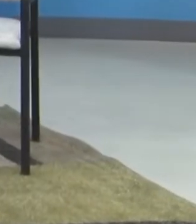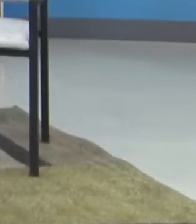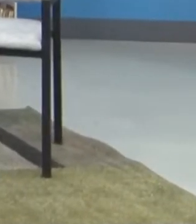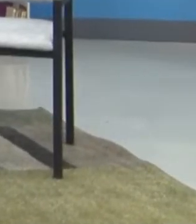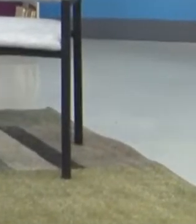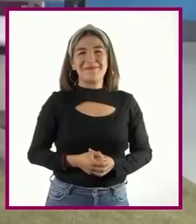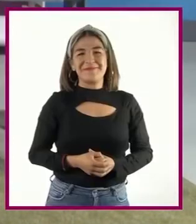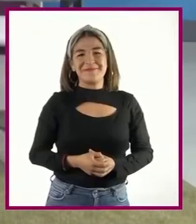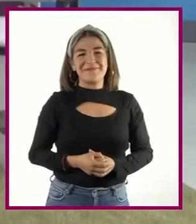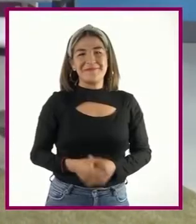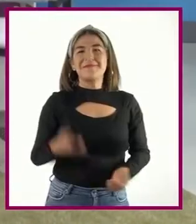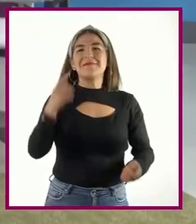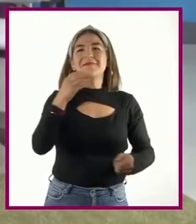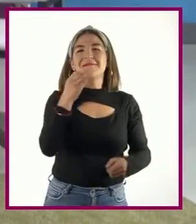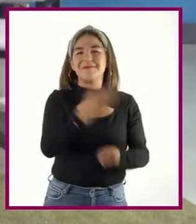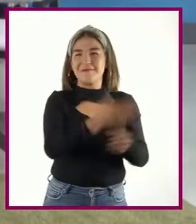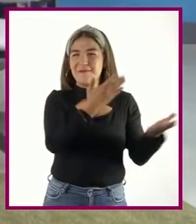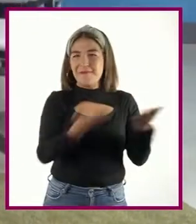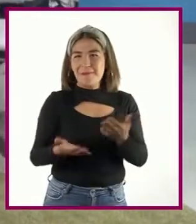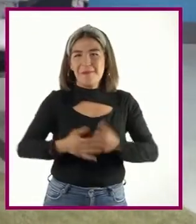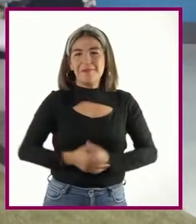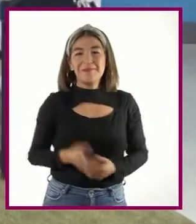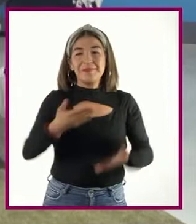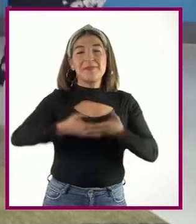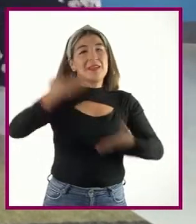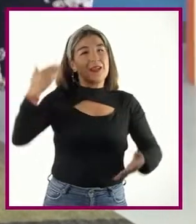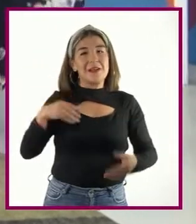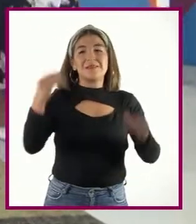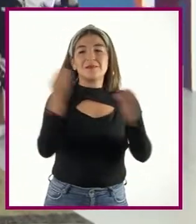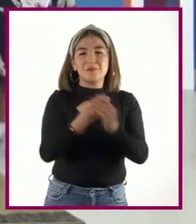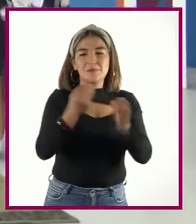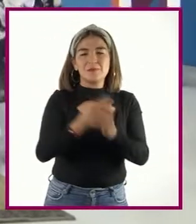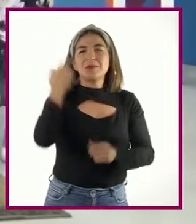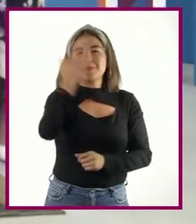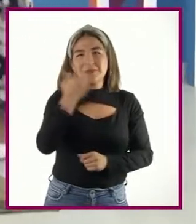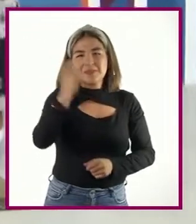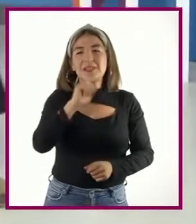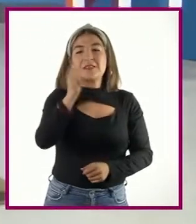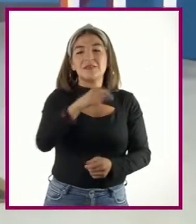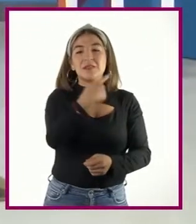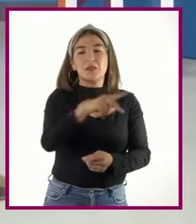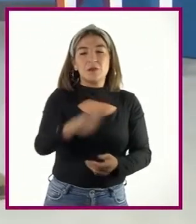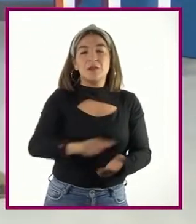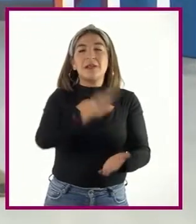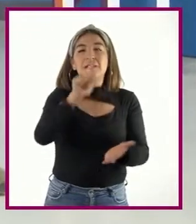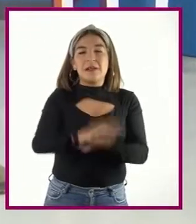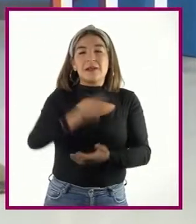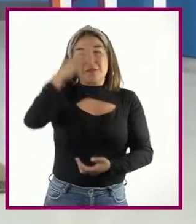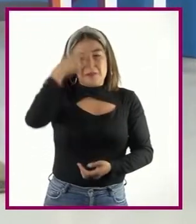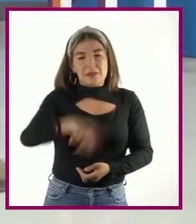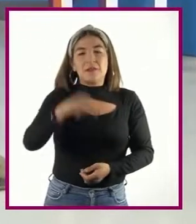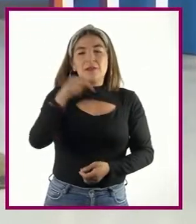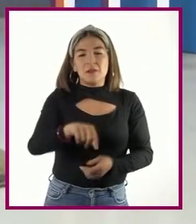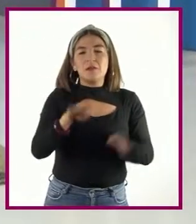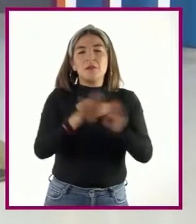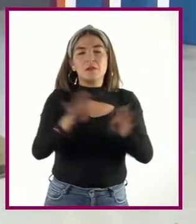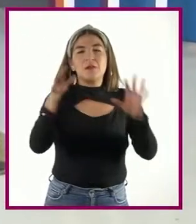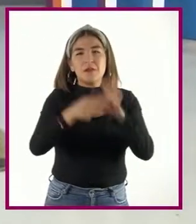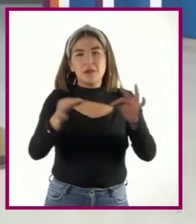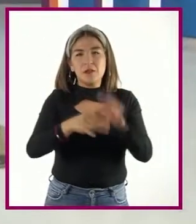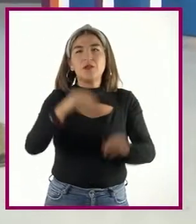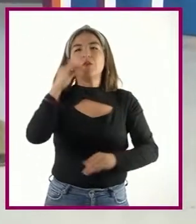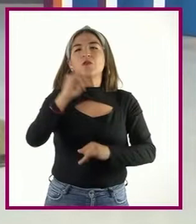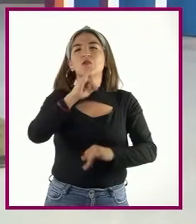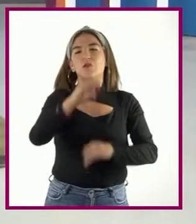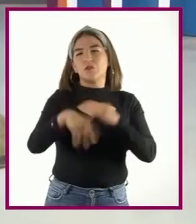Adelante, por favor. En sesiones anteriores, revisamos que las leyes mexicanas y los documentos jurídicos